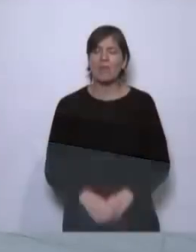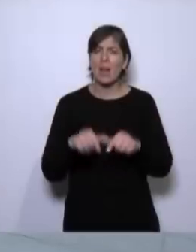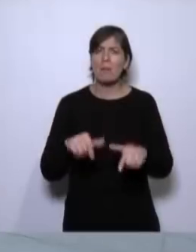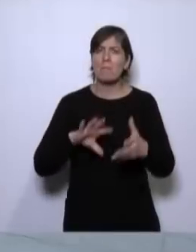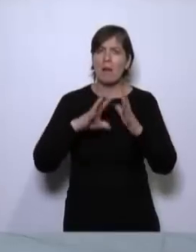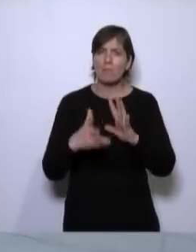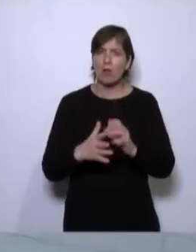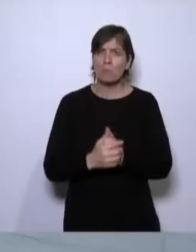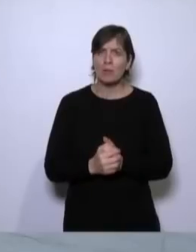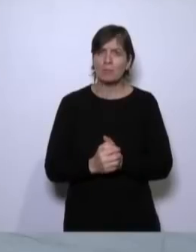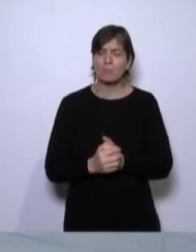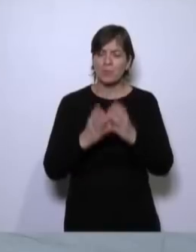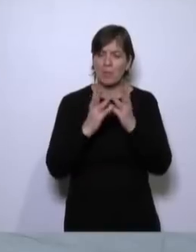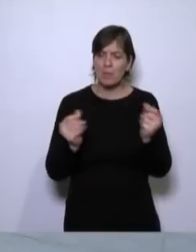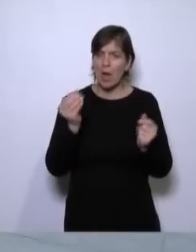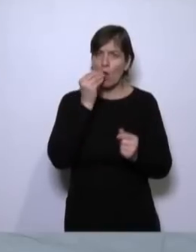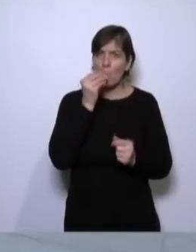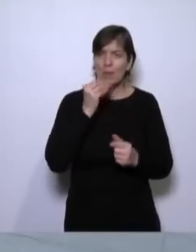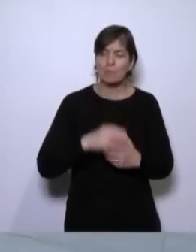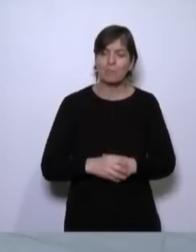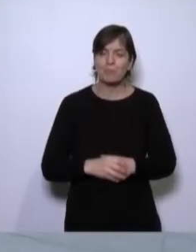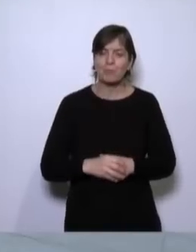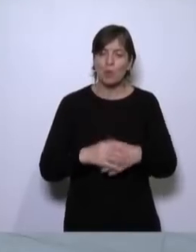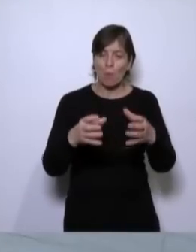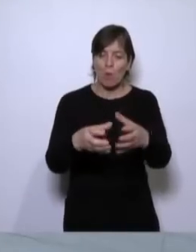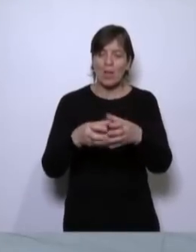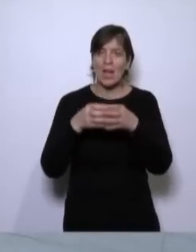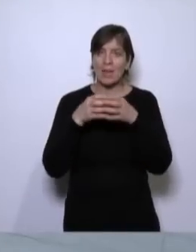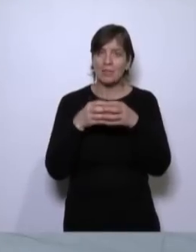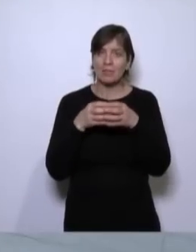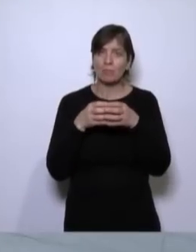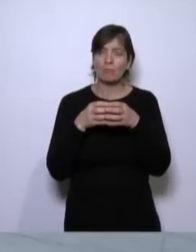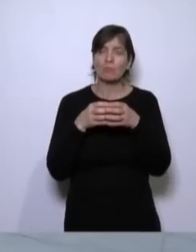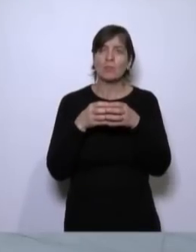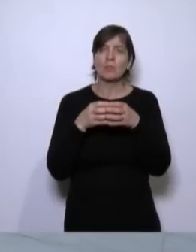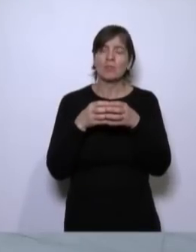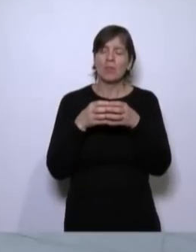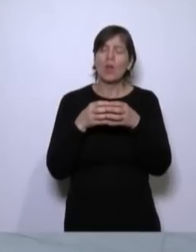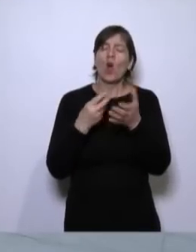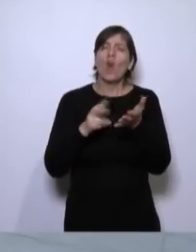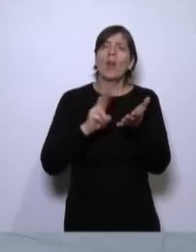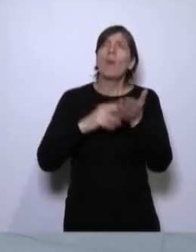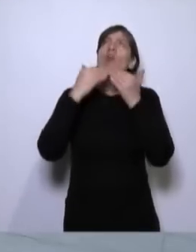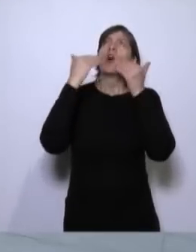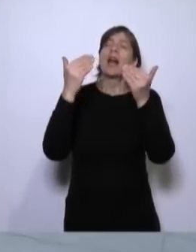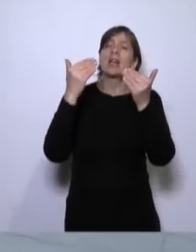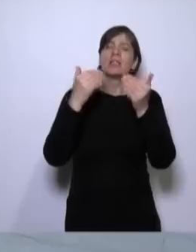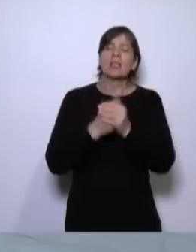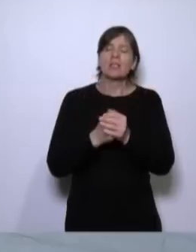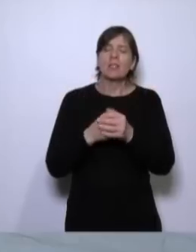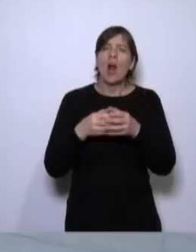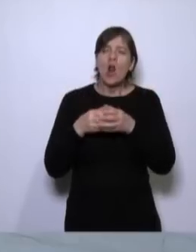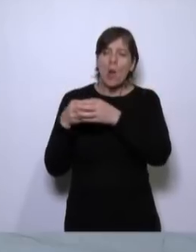Del mismo modo, acabada la cena, tomó el cáliz y, dándote gracias de